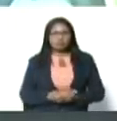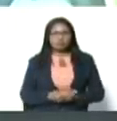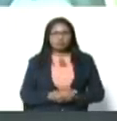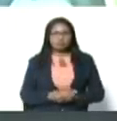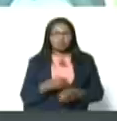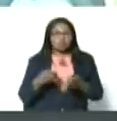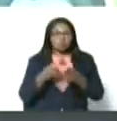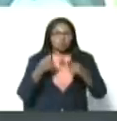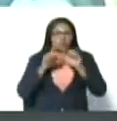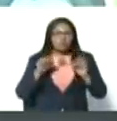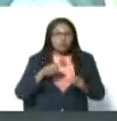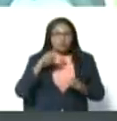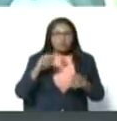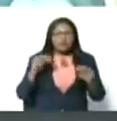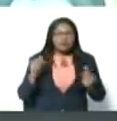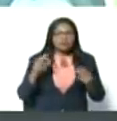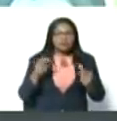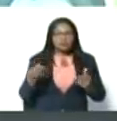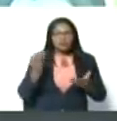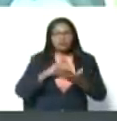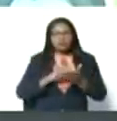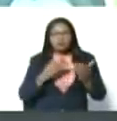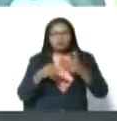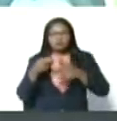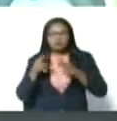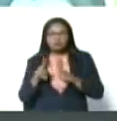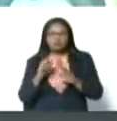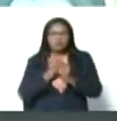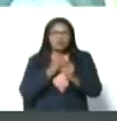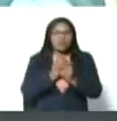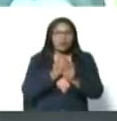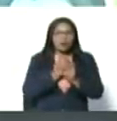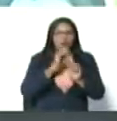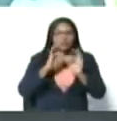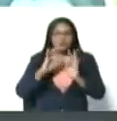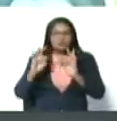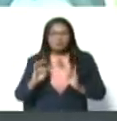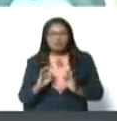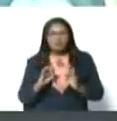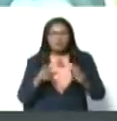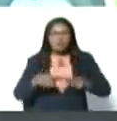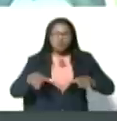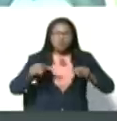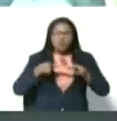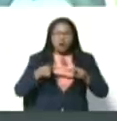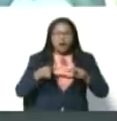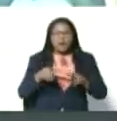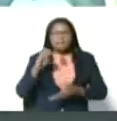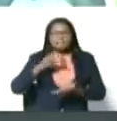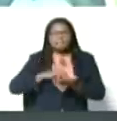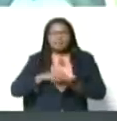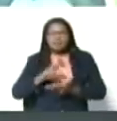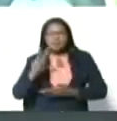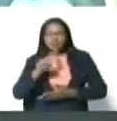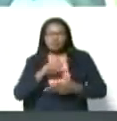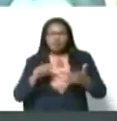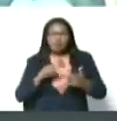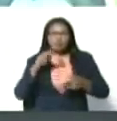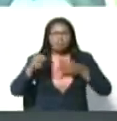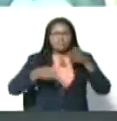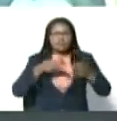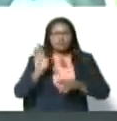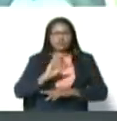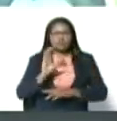plazo tenemos la reactivación de la construcción de las obras civiles y equipamientos de la zona rental Miranda 2 del metro de Caracas en